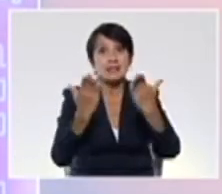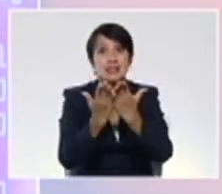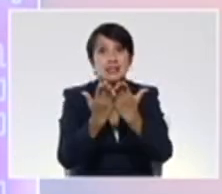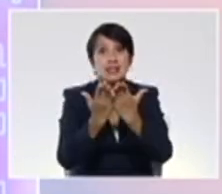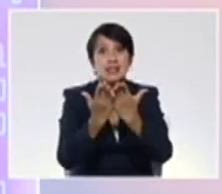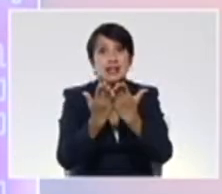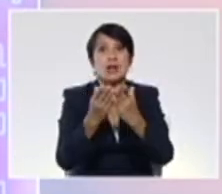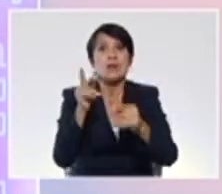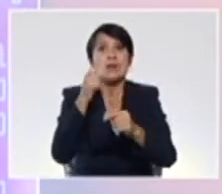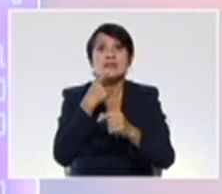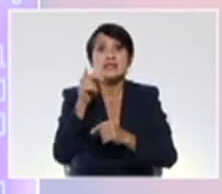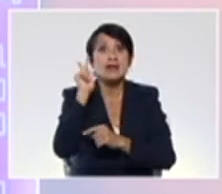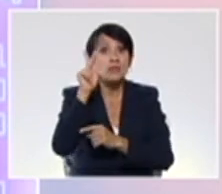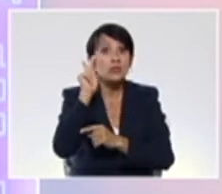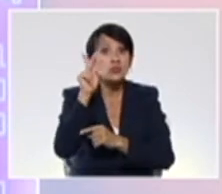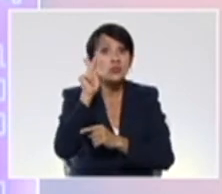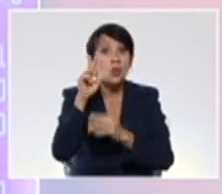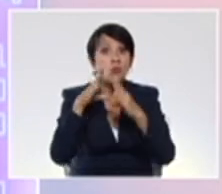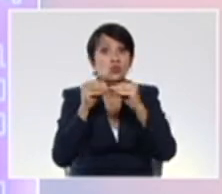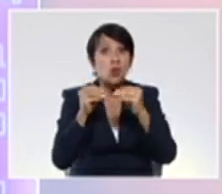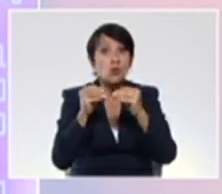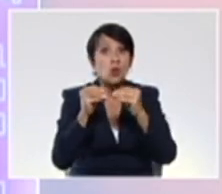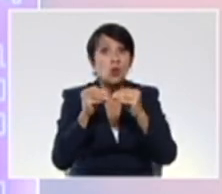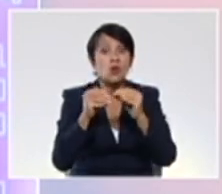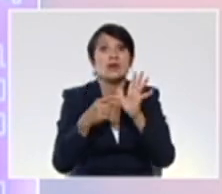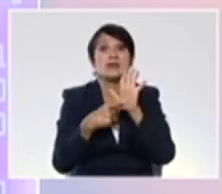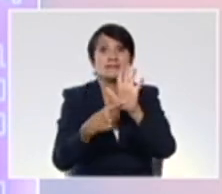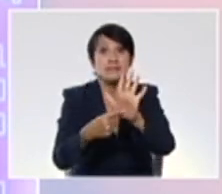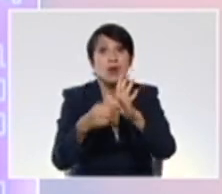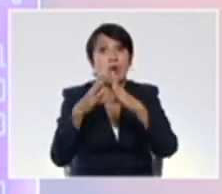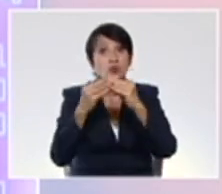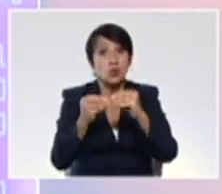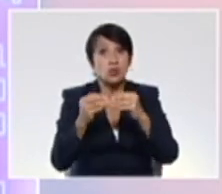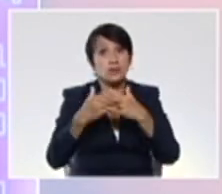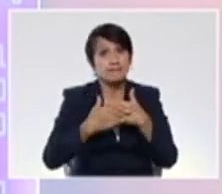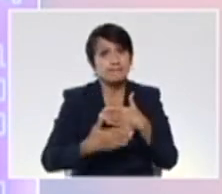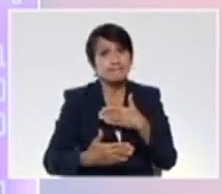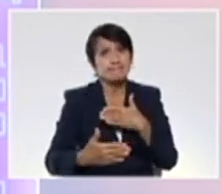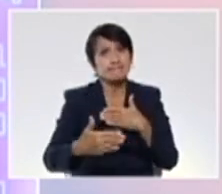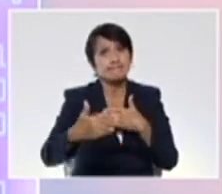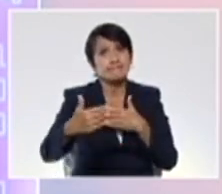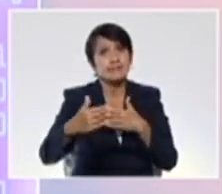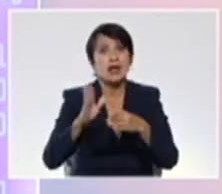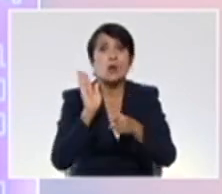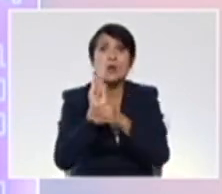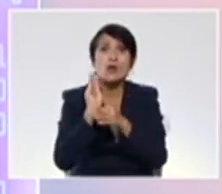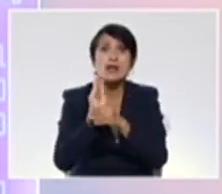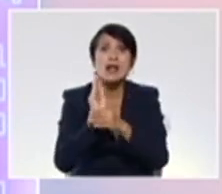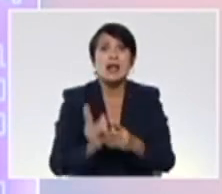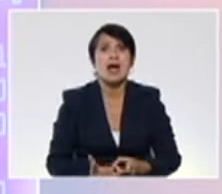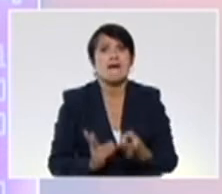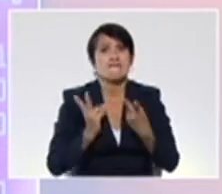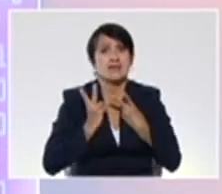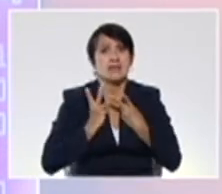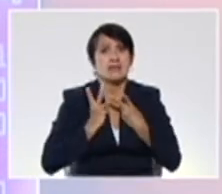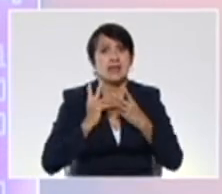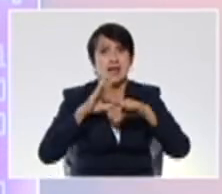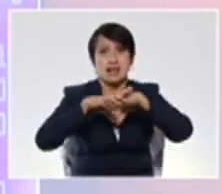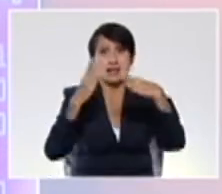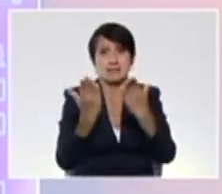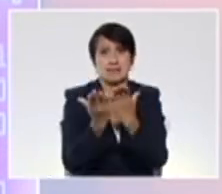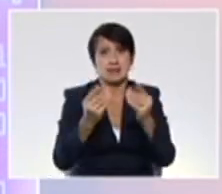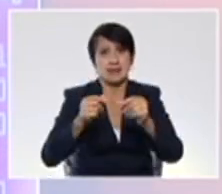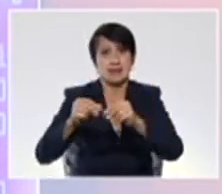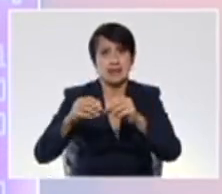dice el profesor Walter Martínez, y de esa manera también poder avanzar en la preservación de la vida en el planeta.